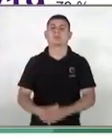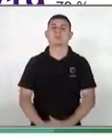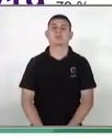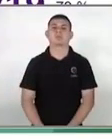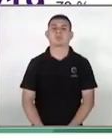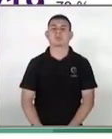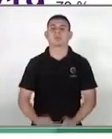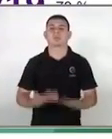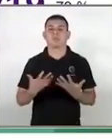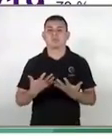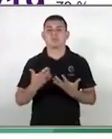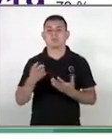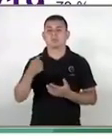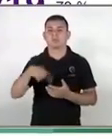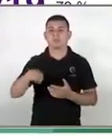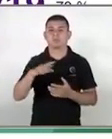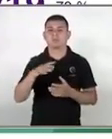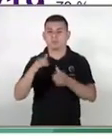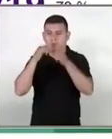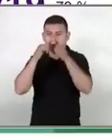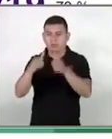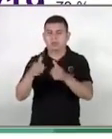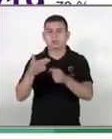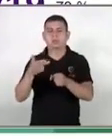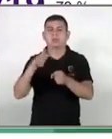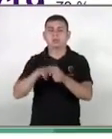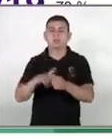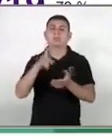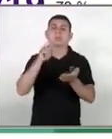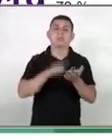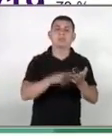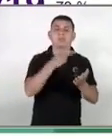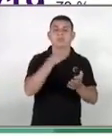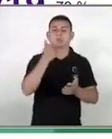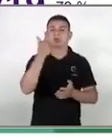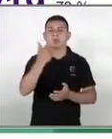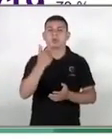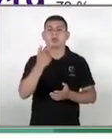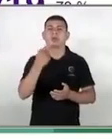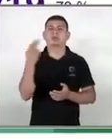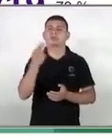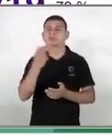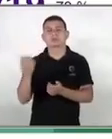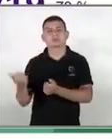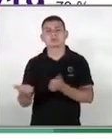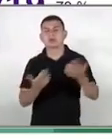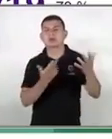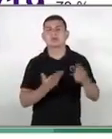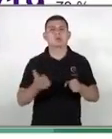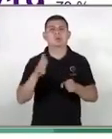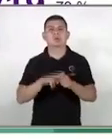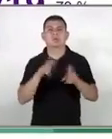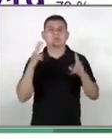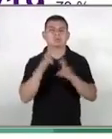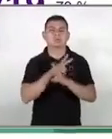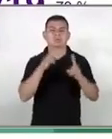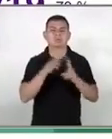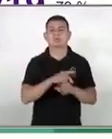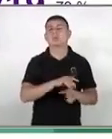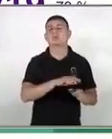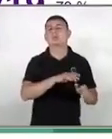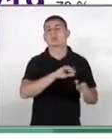de atención, del total de los casos, 1.207 han requerido manejo en una unidad hospitalaria, mientras